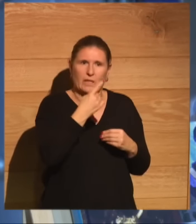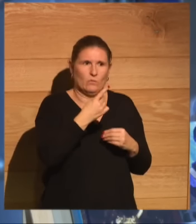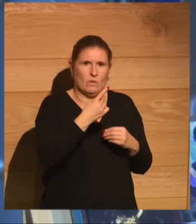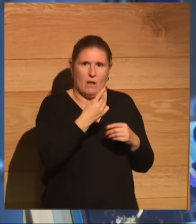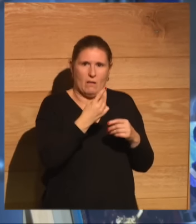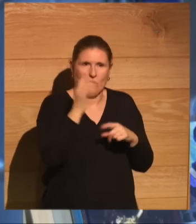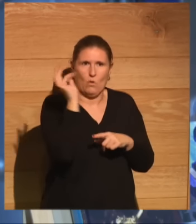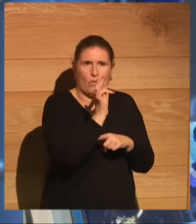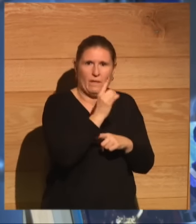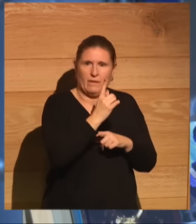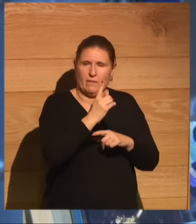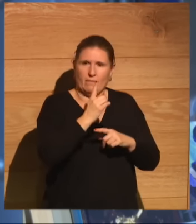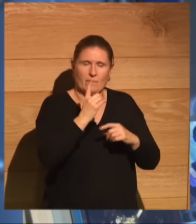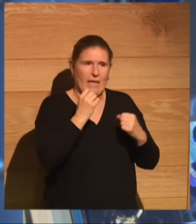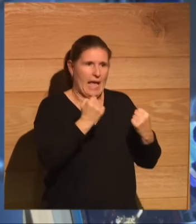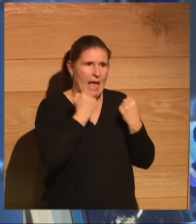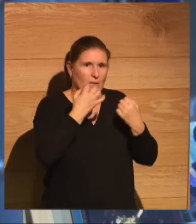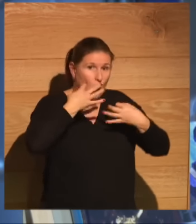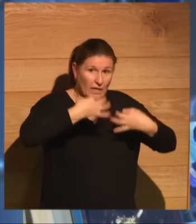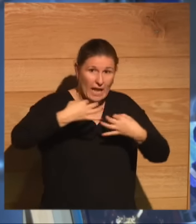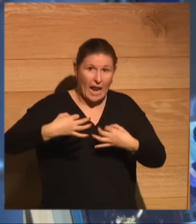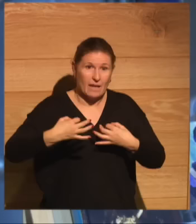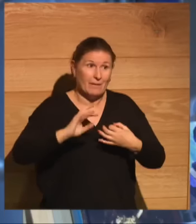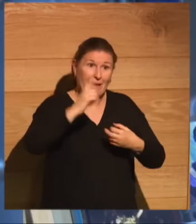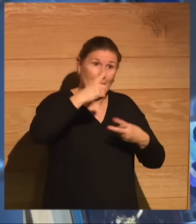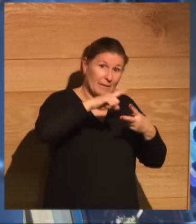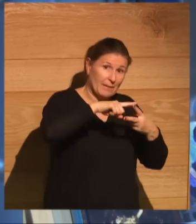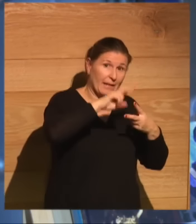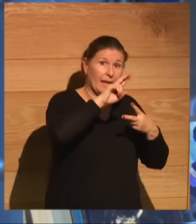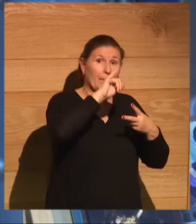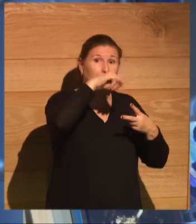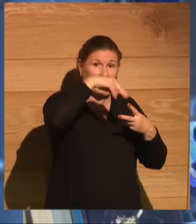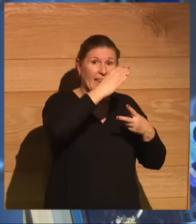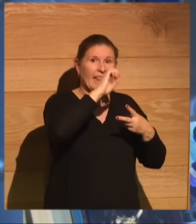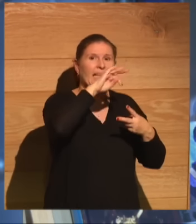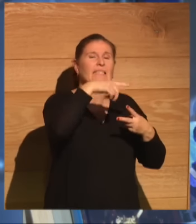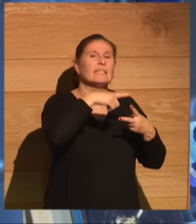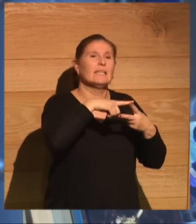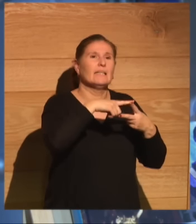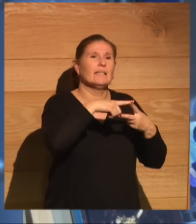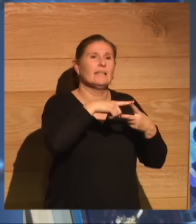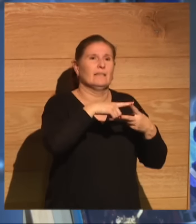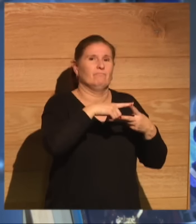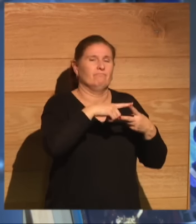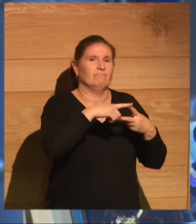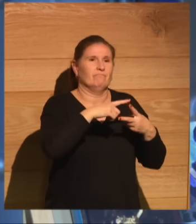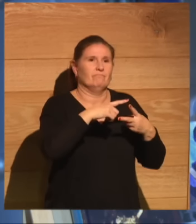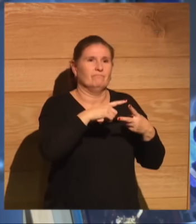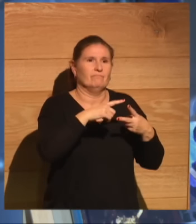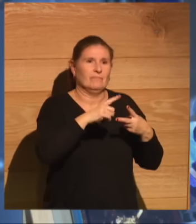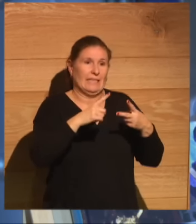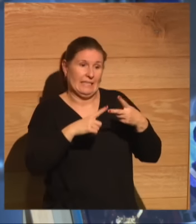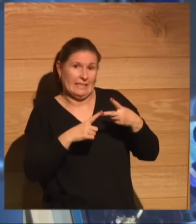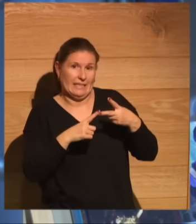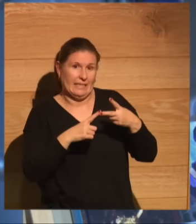real, los diseños, sin embargo, de Vincent se ven más en el Frankenweenie posterior que en el